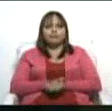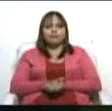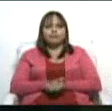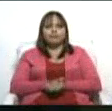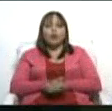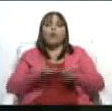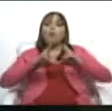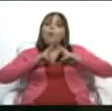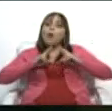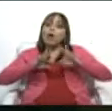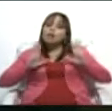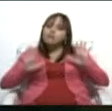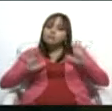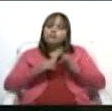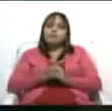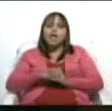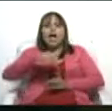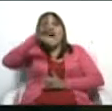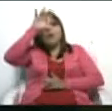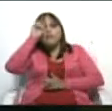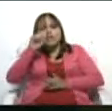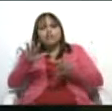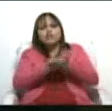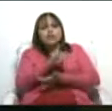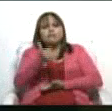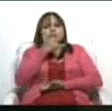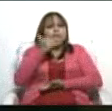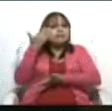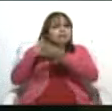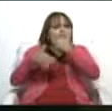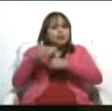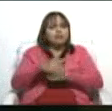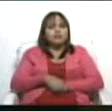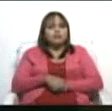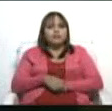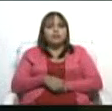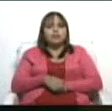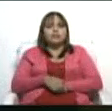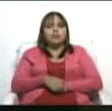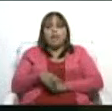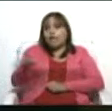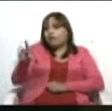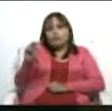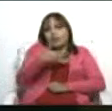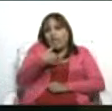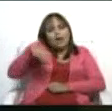Ojalá aprendan de los errores del pasado, pero nadie aprende en cabeza ajena. Si ellos no quieren aprender,